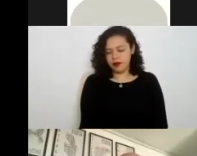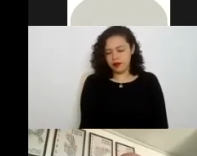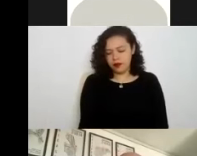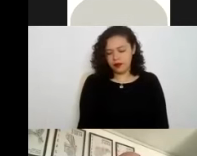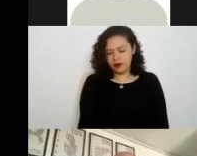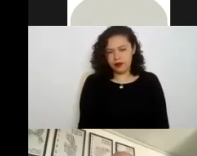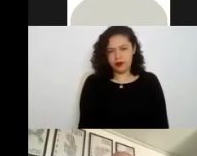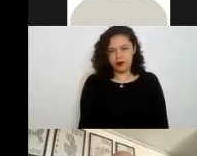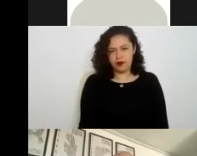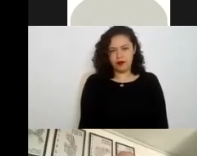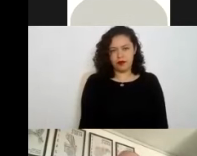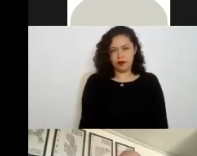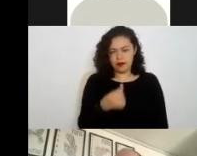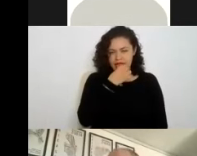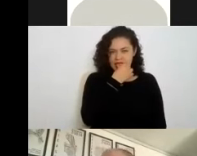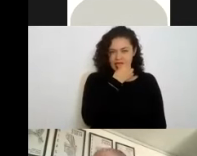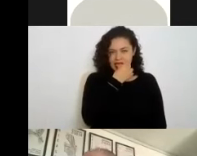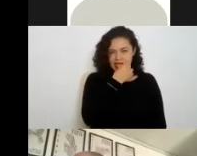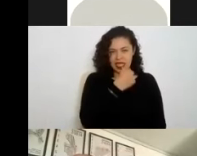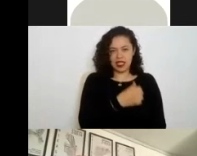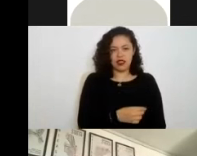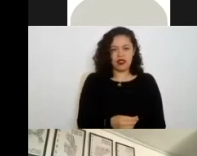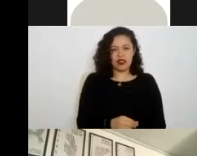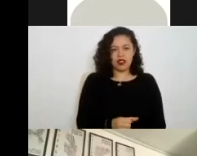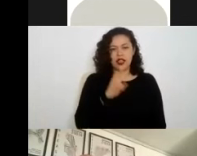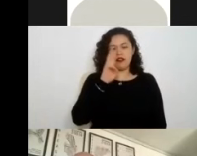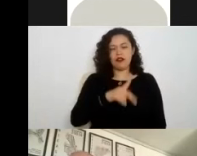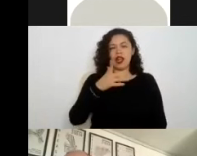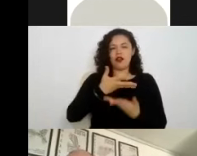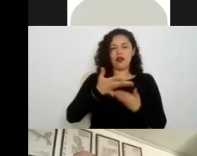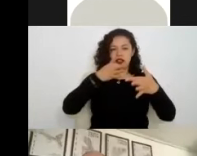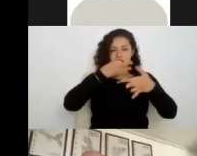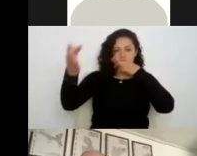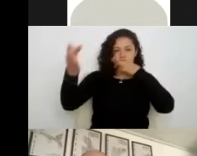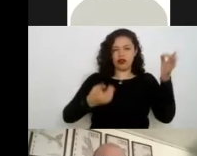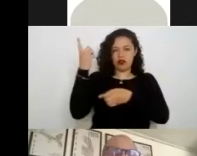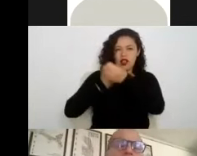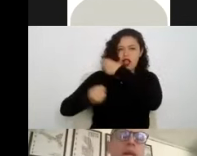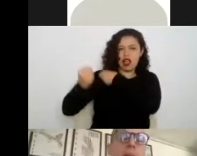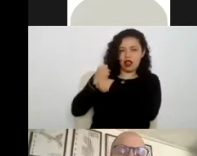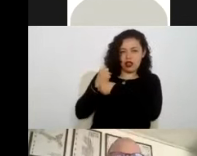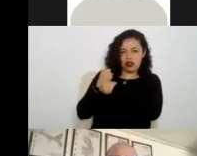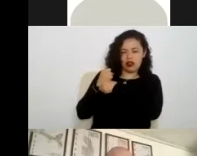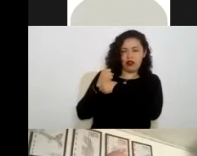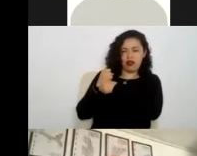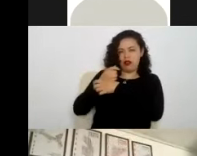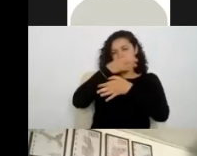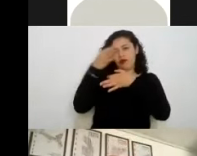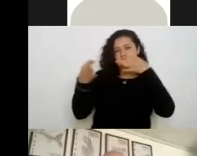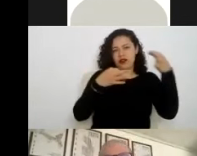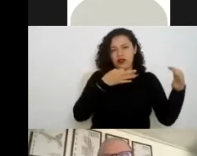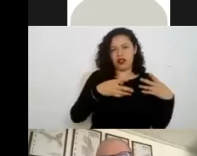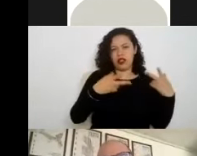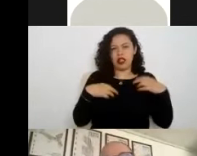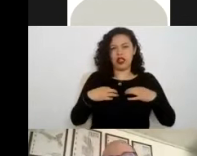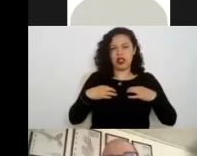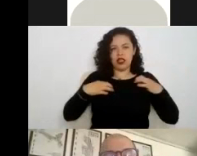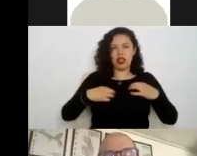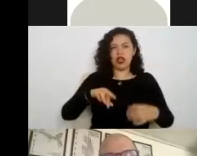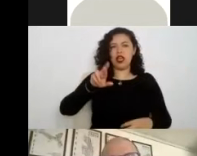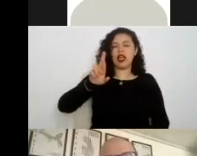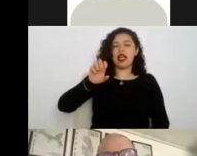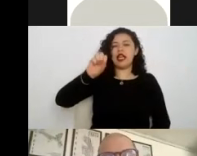para que vean qué fue. Esta campaña la hicimos el año pasado. Es una campaña con una marca de ropa que se llama Shein.